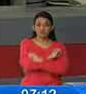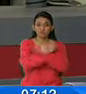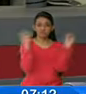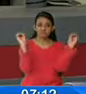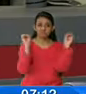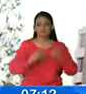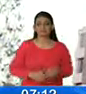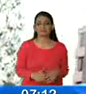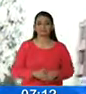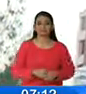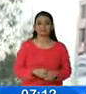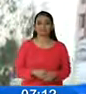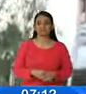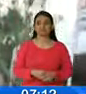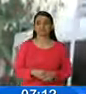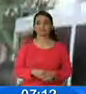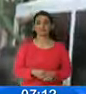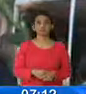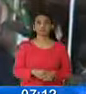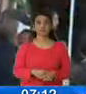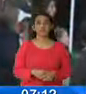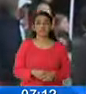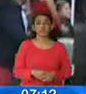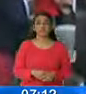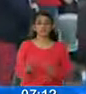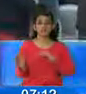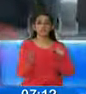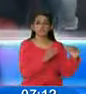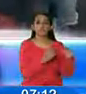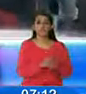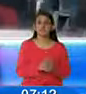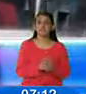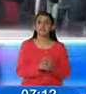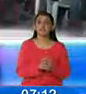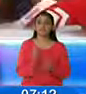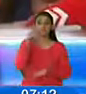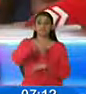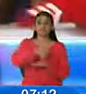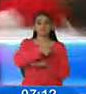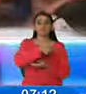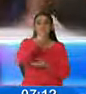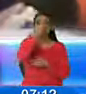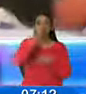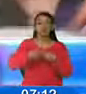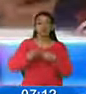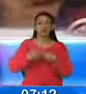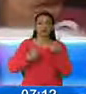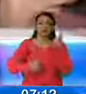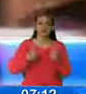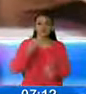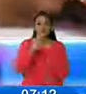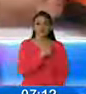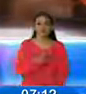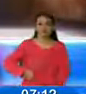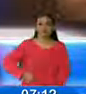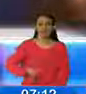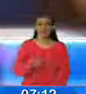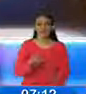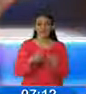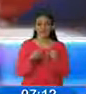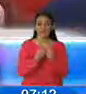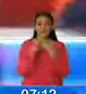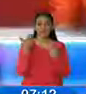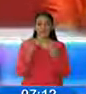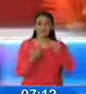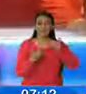candidato. Fue en la sede de la Izquierda Democrática en el norte de la capital, lugar en donde el candidato presidenciable por el Acuerdo Nacional